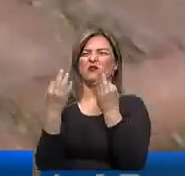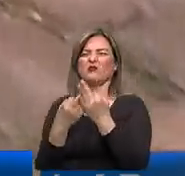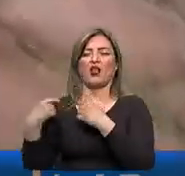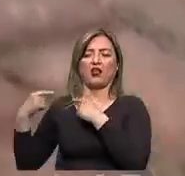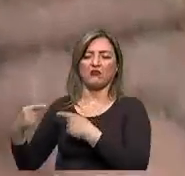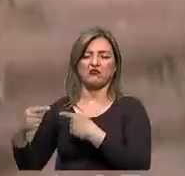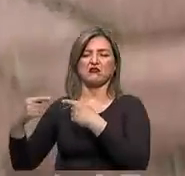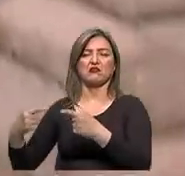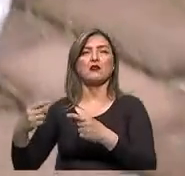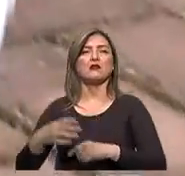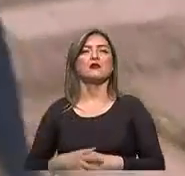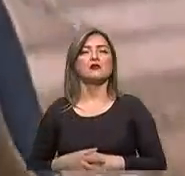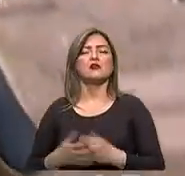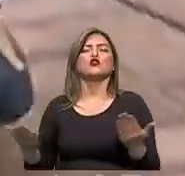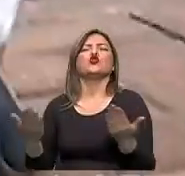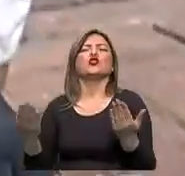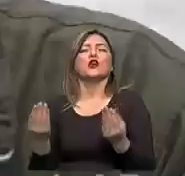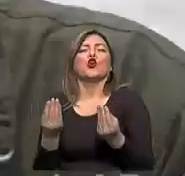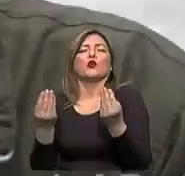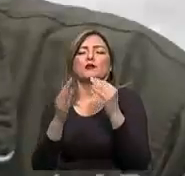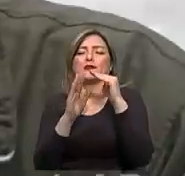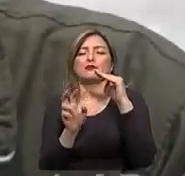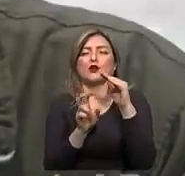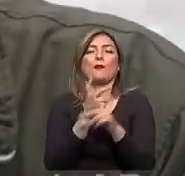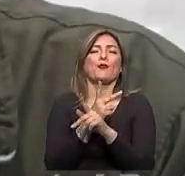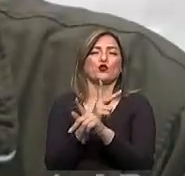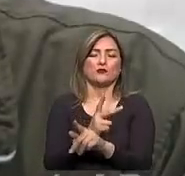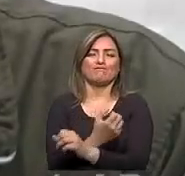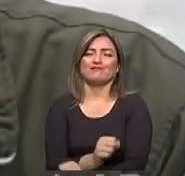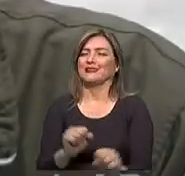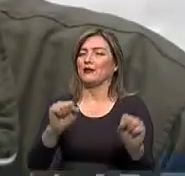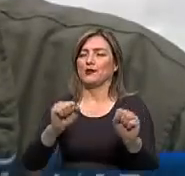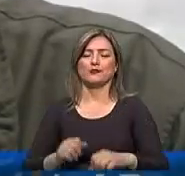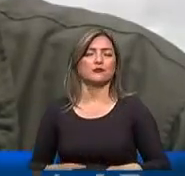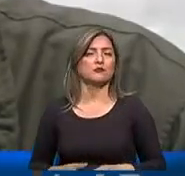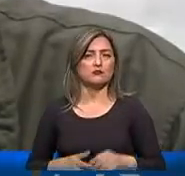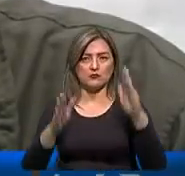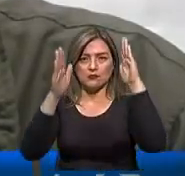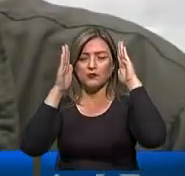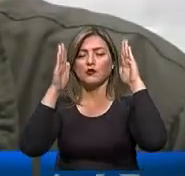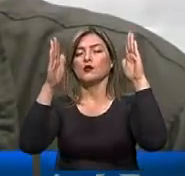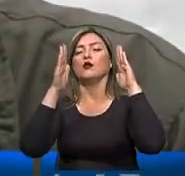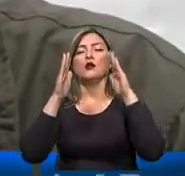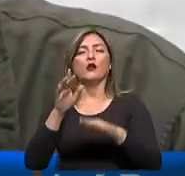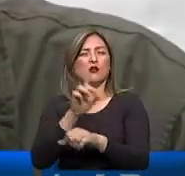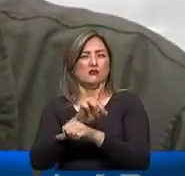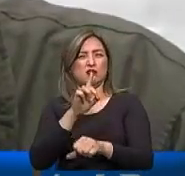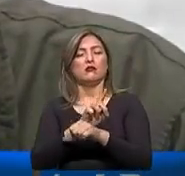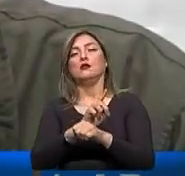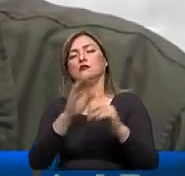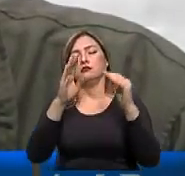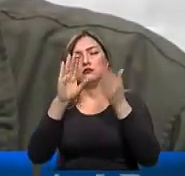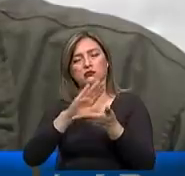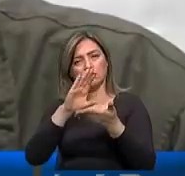La adolescente está ahora en un centro de acogida. Se encuentra rescatada y bajo atención en un centro de acogida